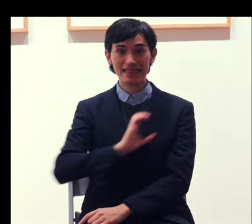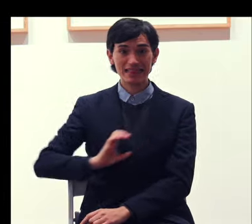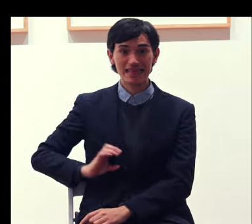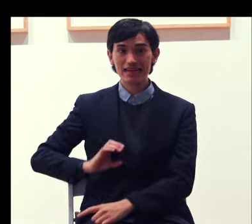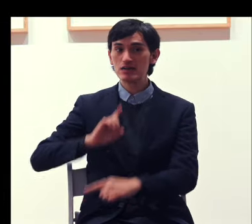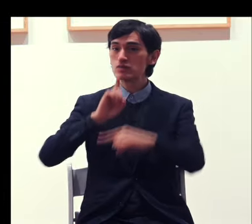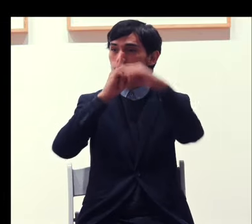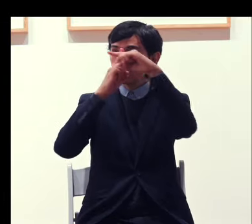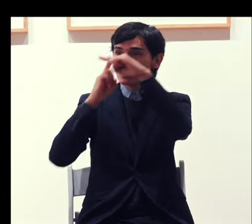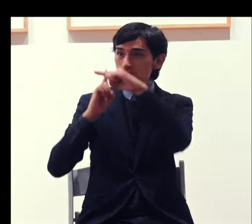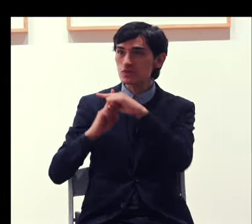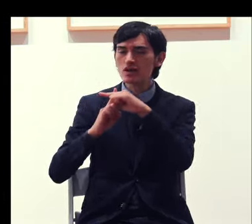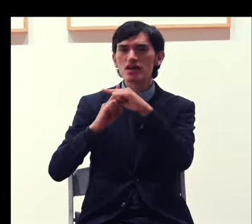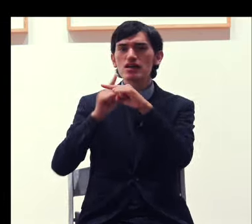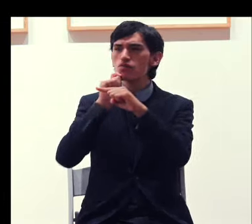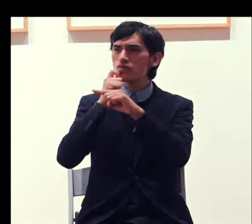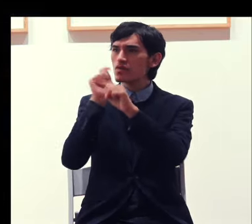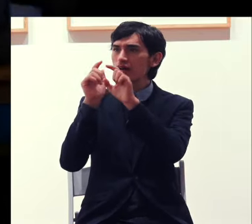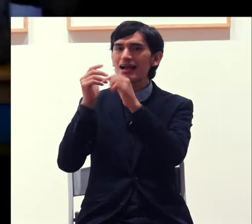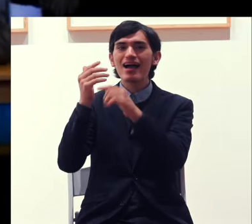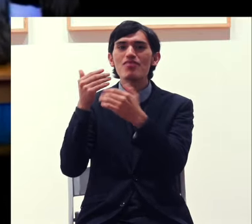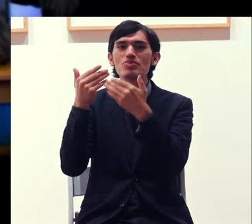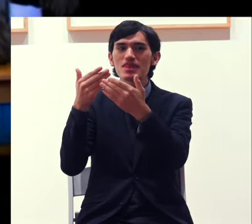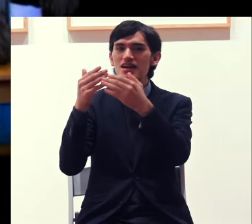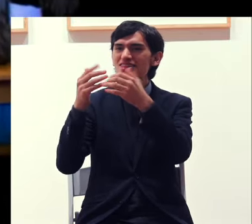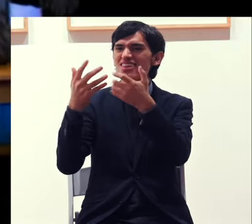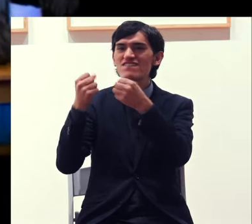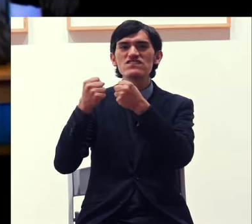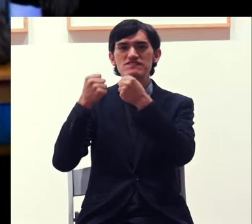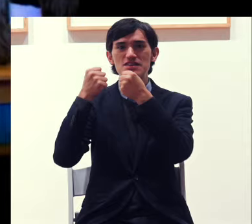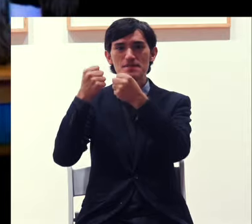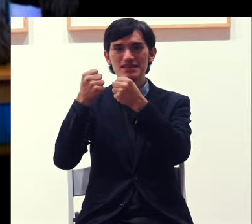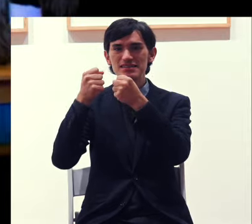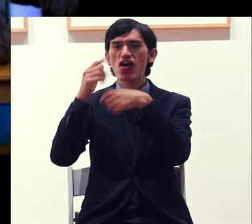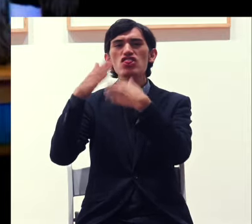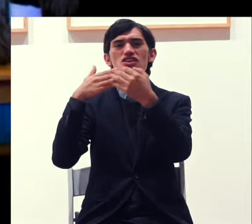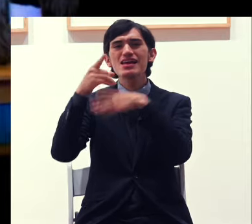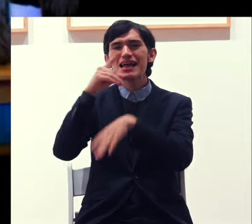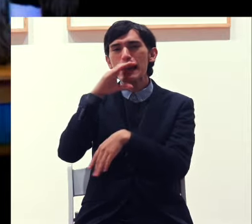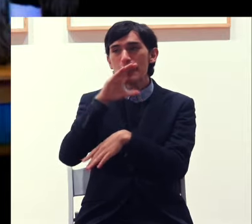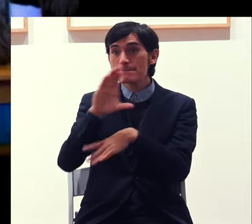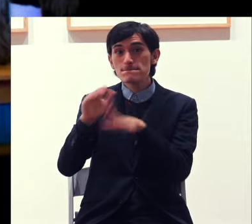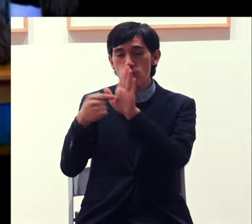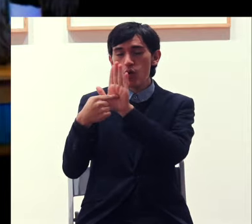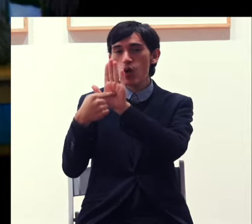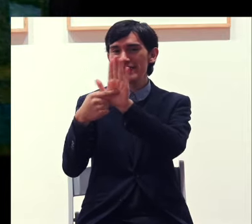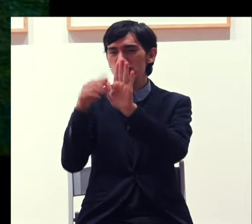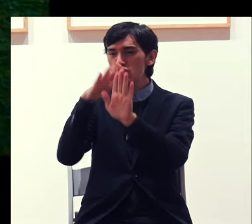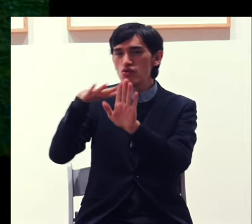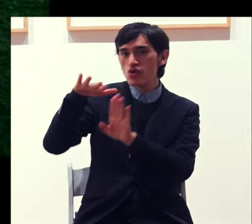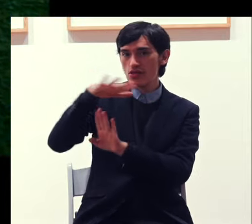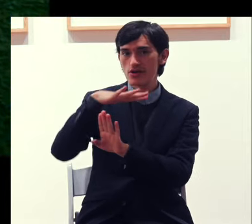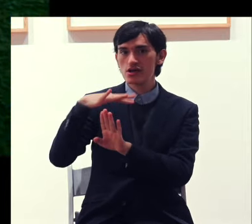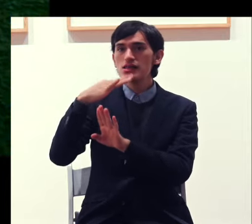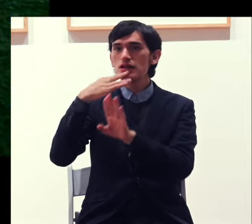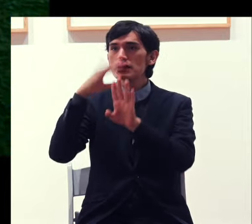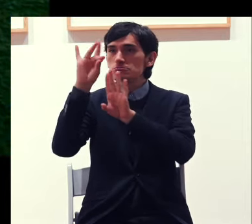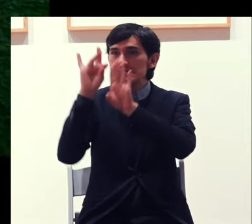cristianas, cruces empotradas que dan una cierta gravedad o firmeza, dirían en el campo, a toda la